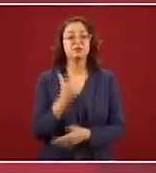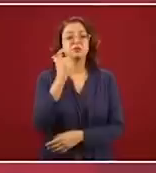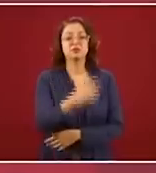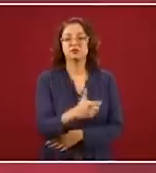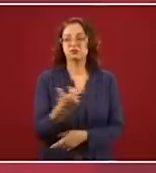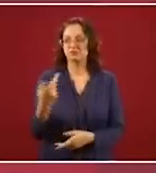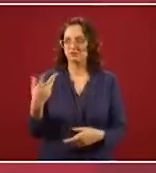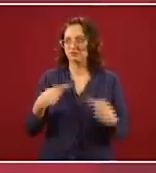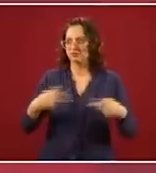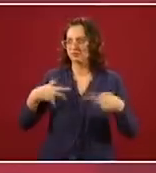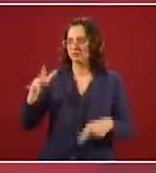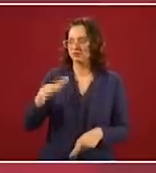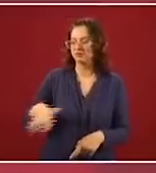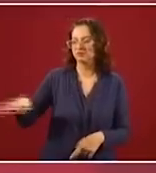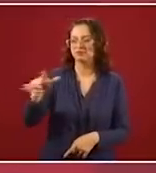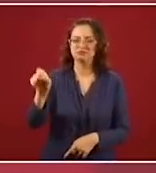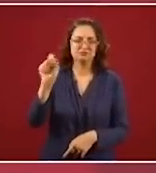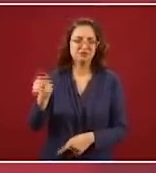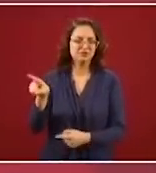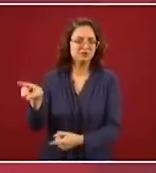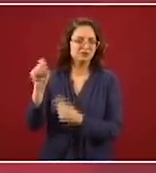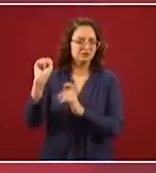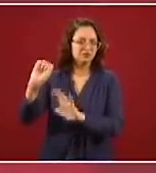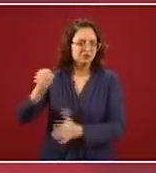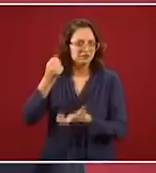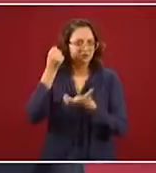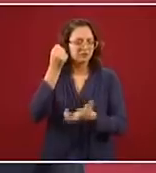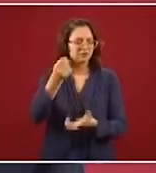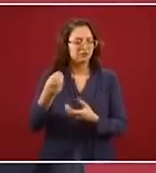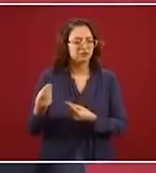Lo hemos dicho muchas veces.